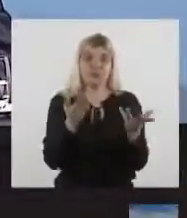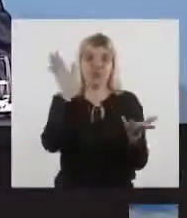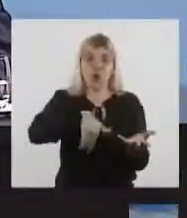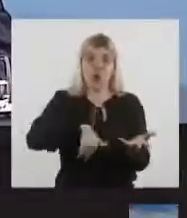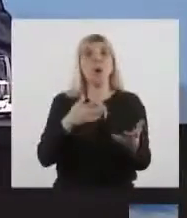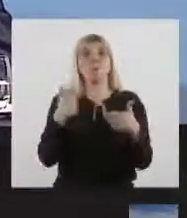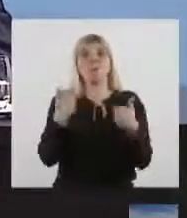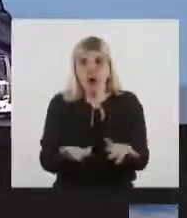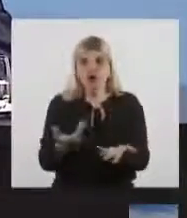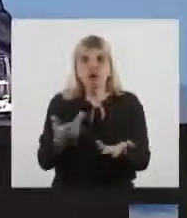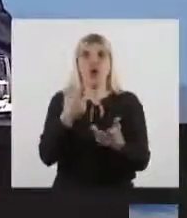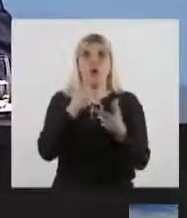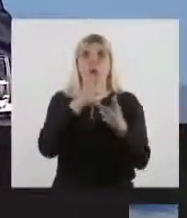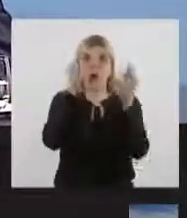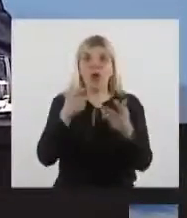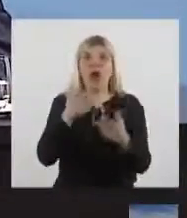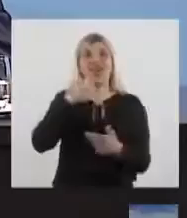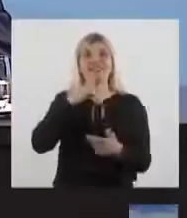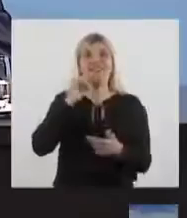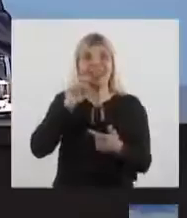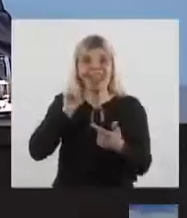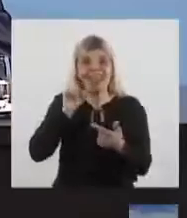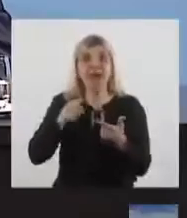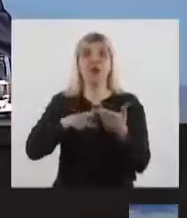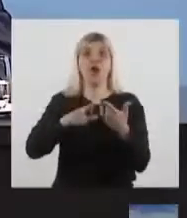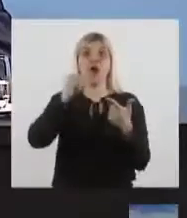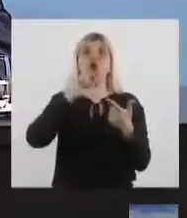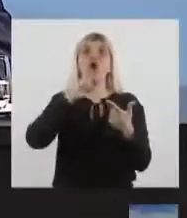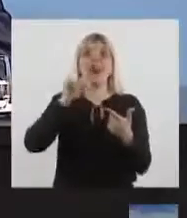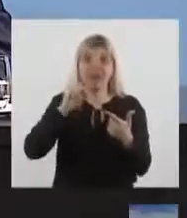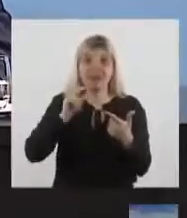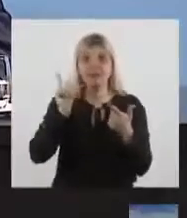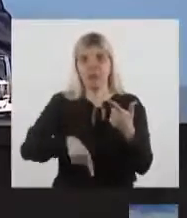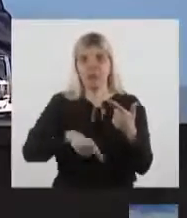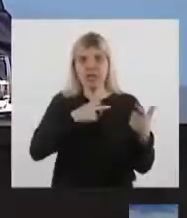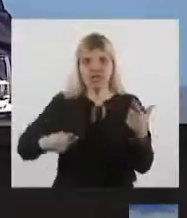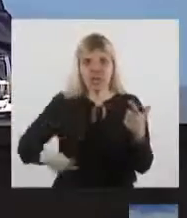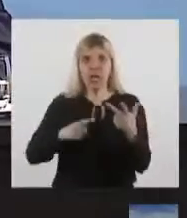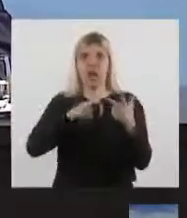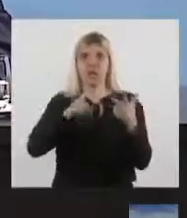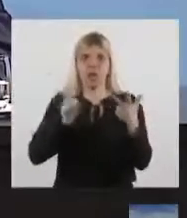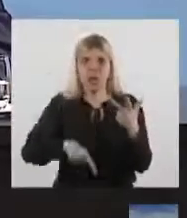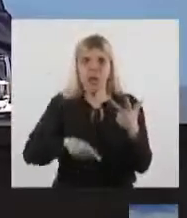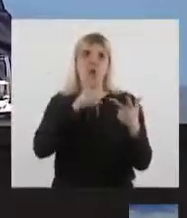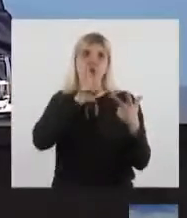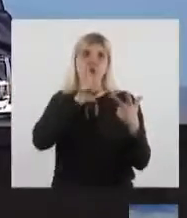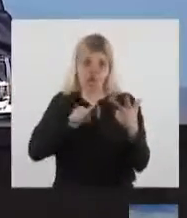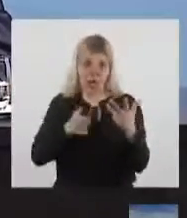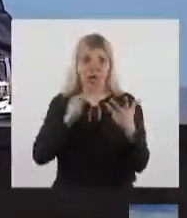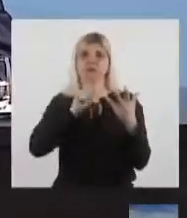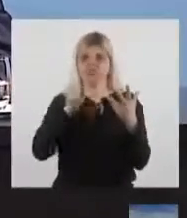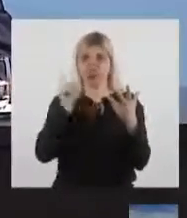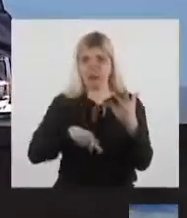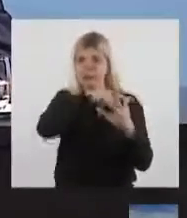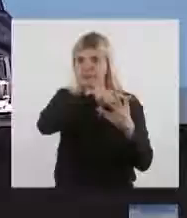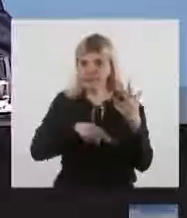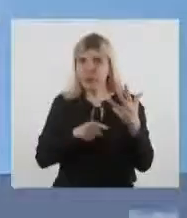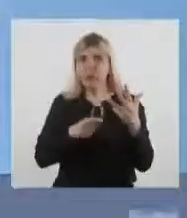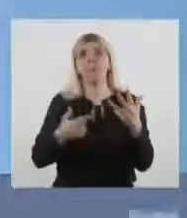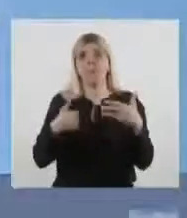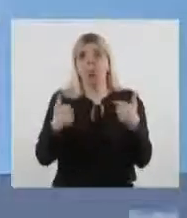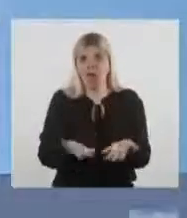están las vacunas de kóvacs para eso están las posibles vacunas chinas y eventualmente más vacunas rusas para eso está